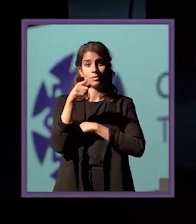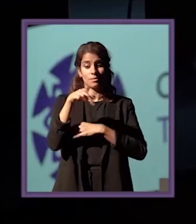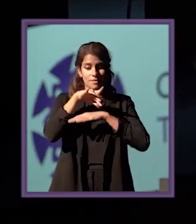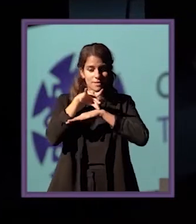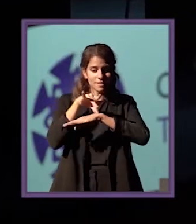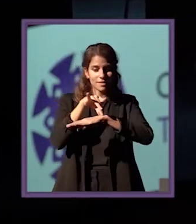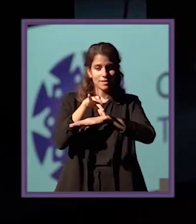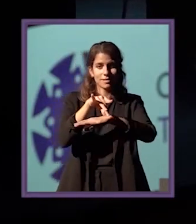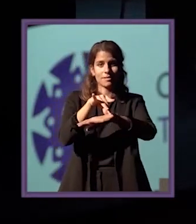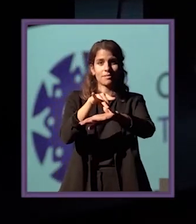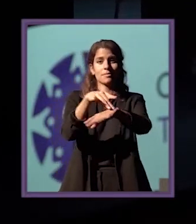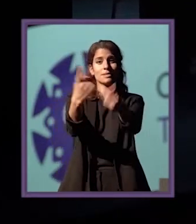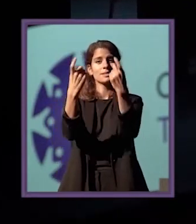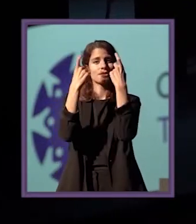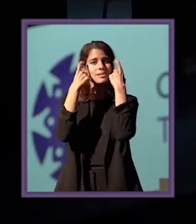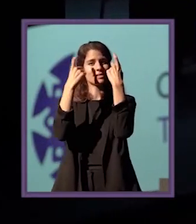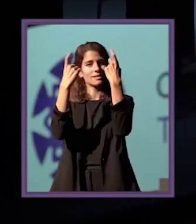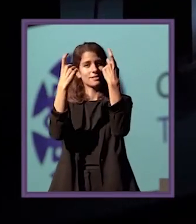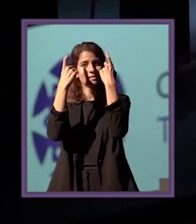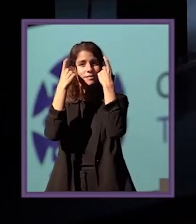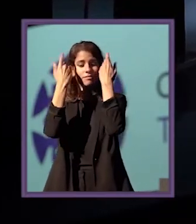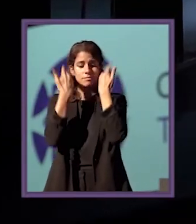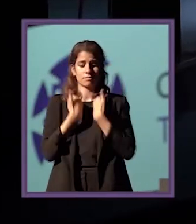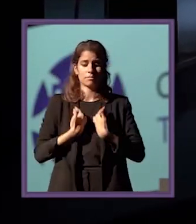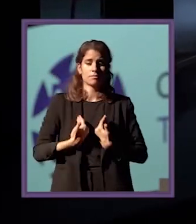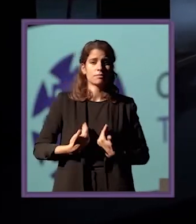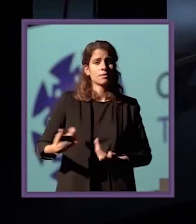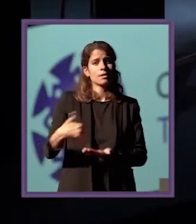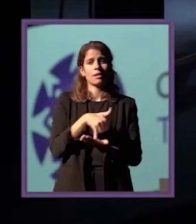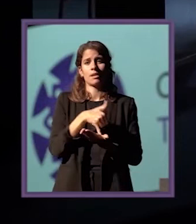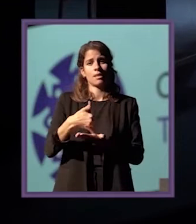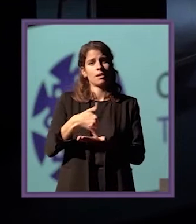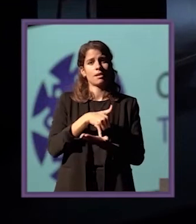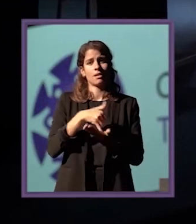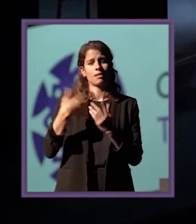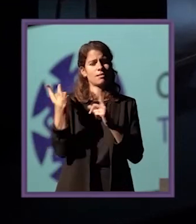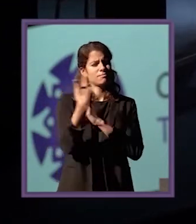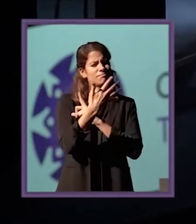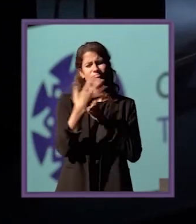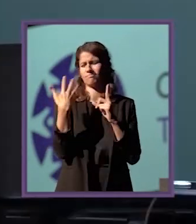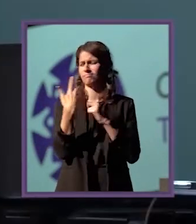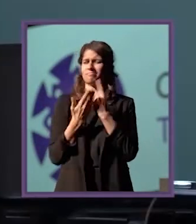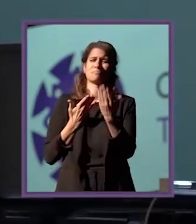las palabras, no maltrates nunca mi fragilidad.